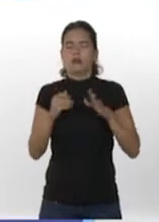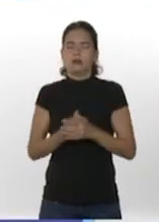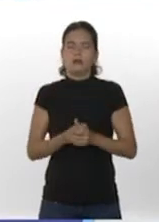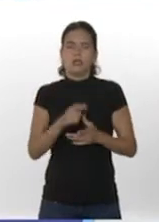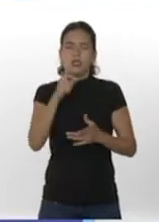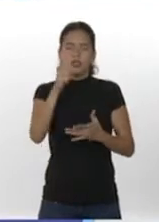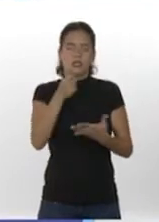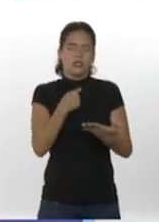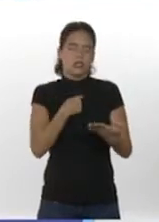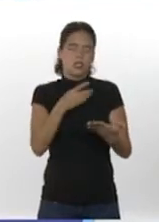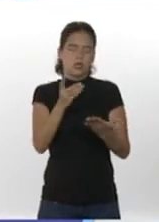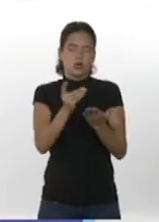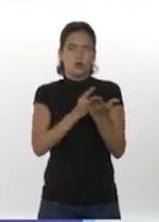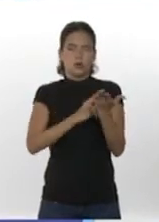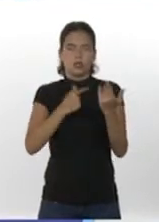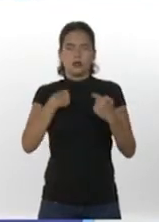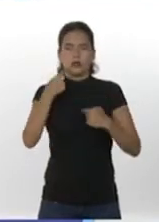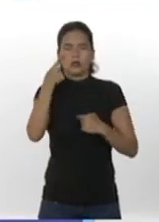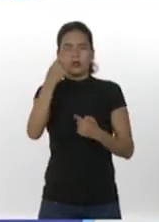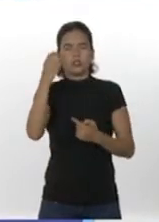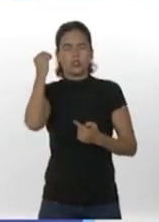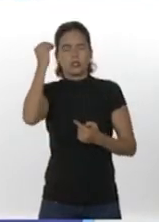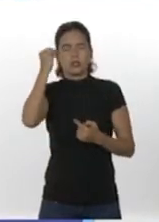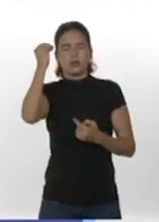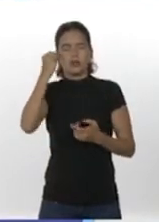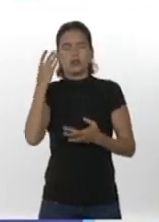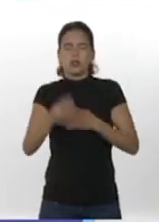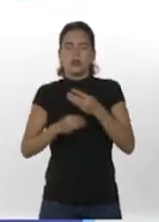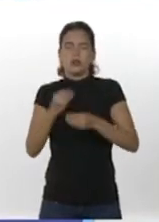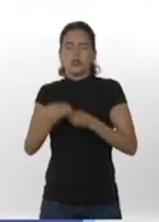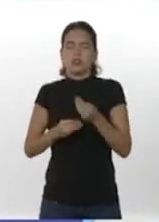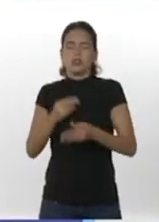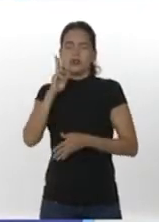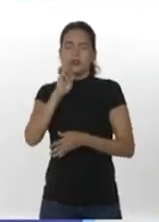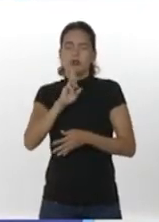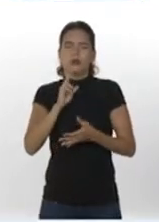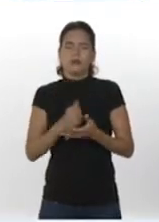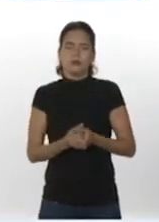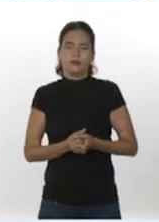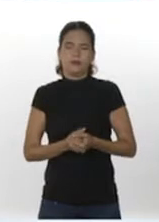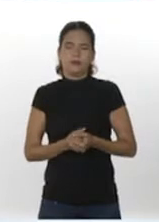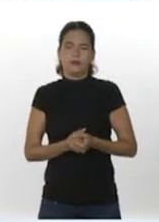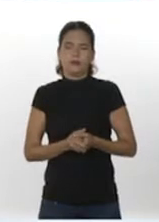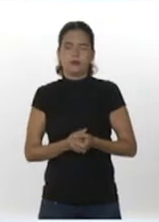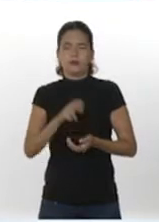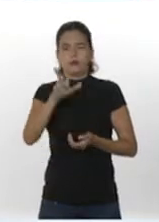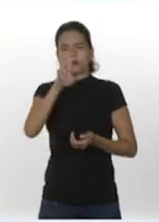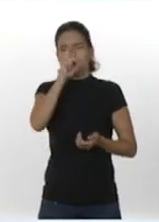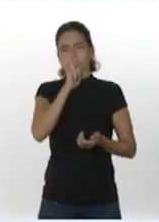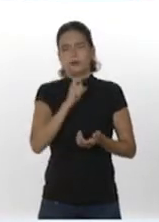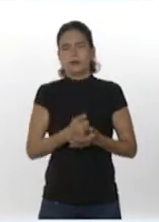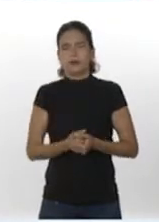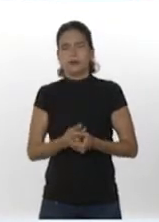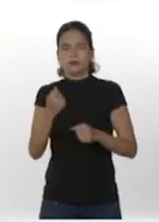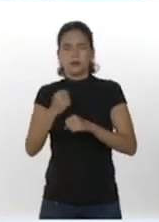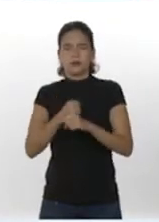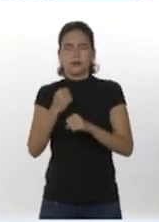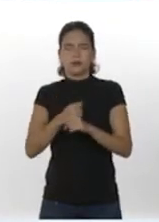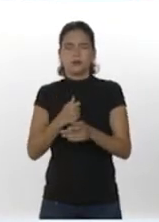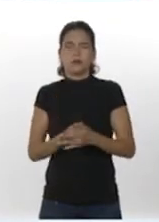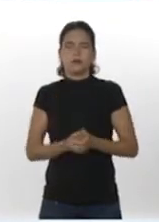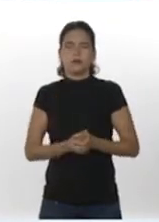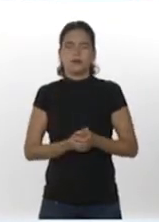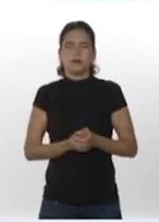esa carta y visualizar pues esa reflexión que nos hacía el Libertador. Para tercer año vamos a estar trabajando lo